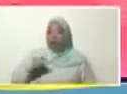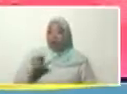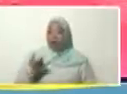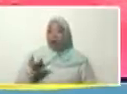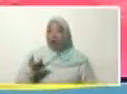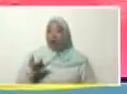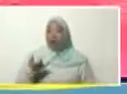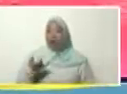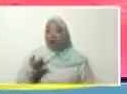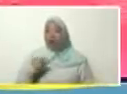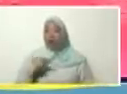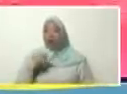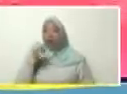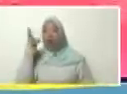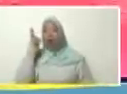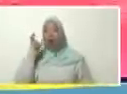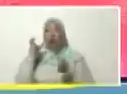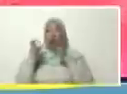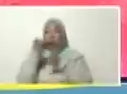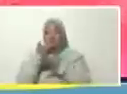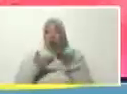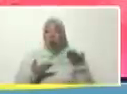Ahí escuchamos el manifiesto